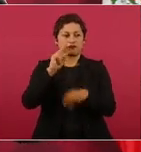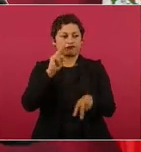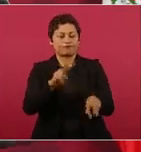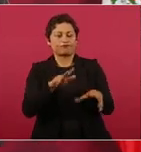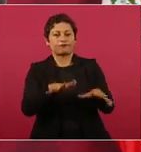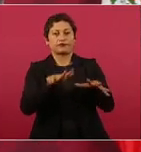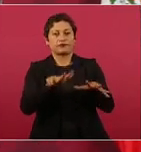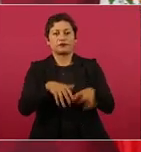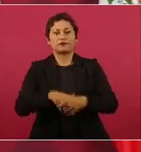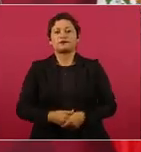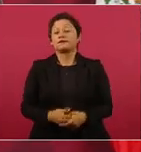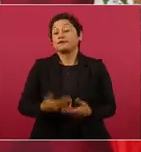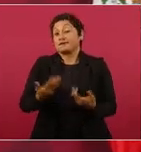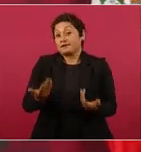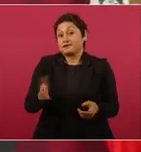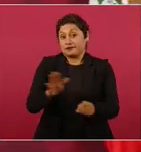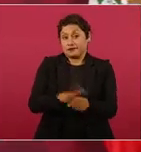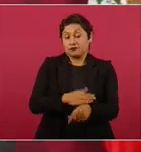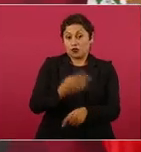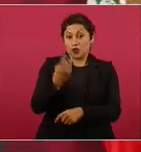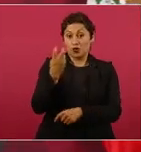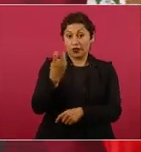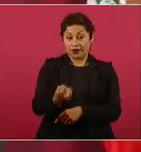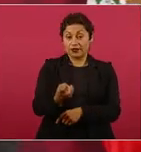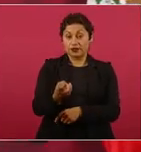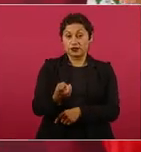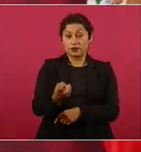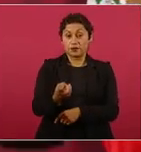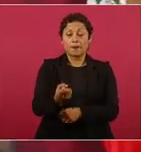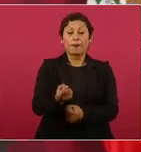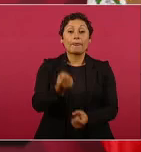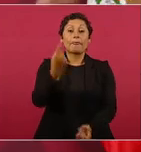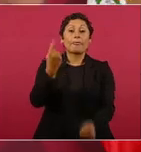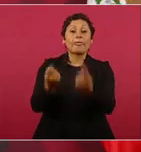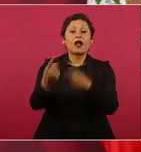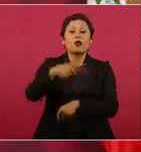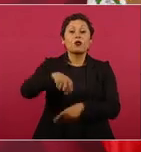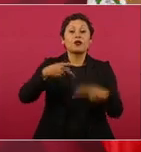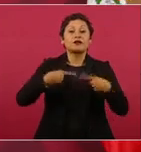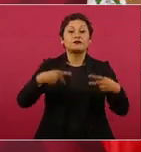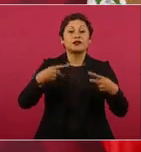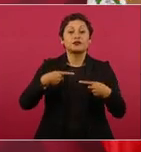quienes apuestan a las trampas,